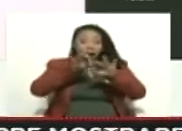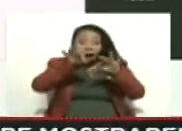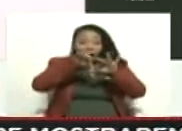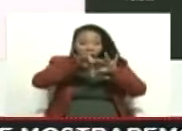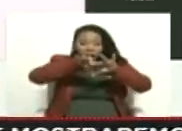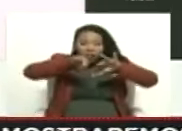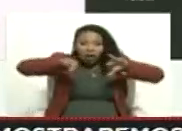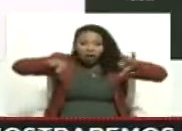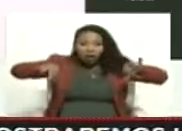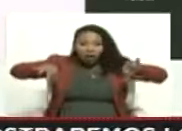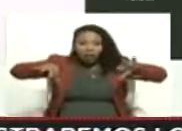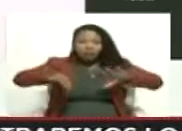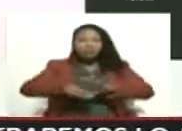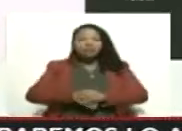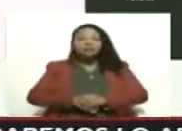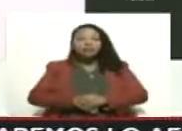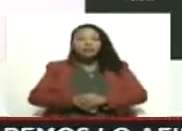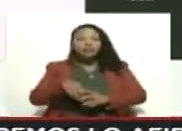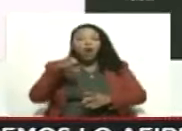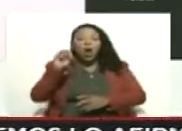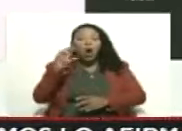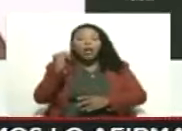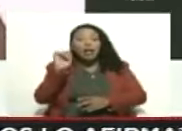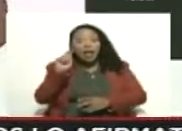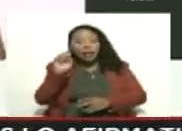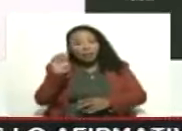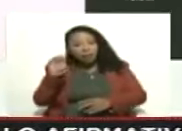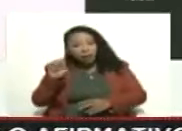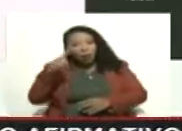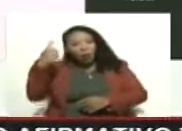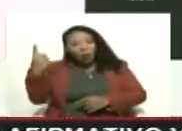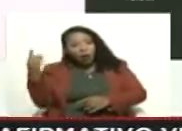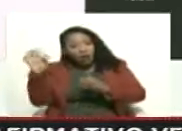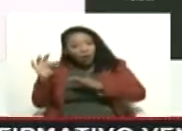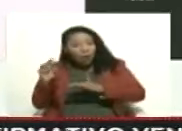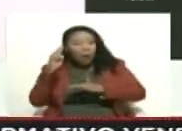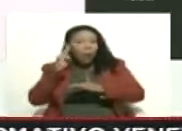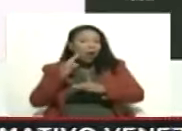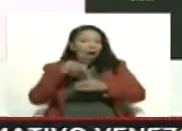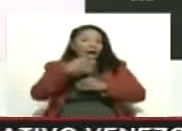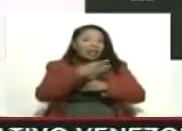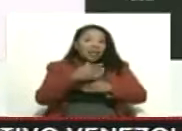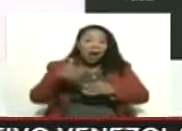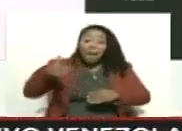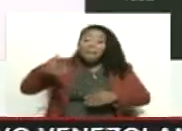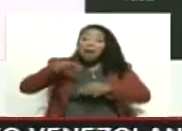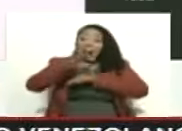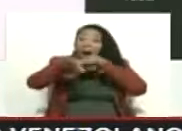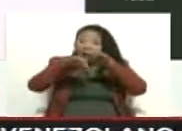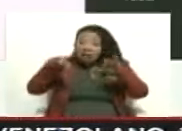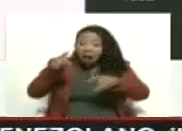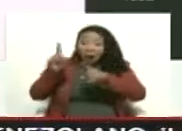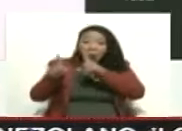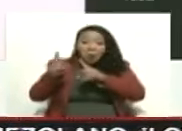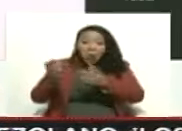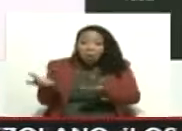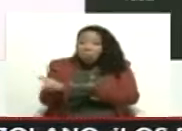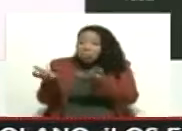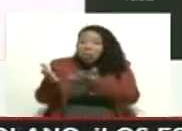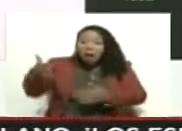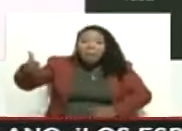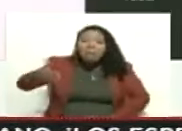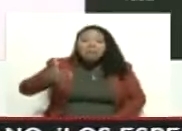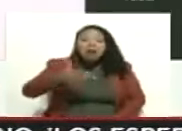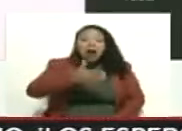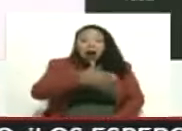ayaca en Oriente la hacen de una manera en Bolívar la hac hay gente que hace hasta de pescado haac